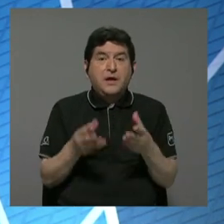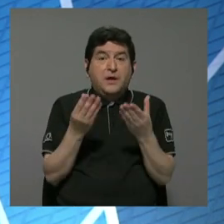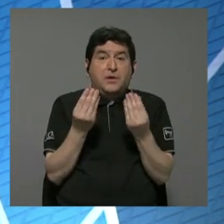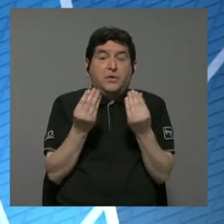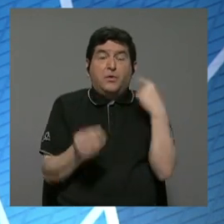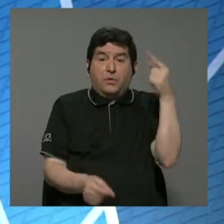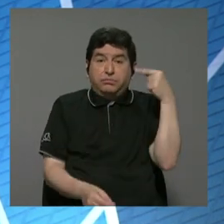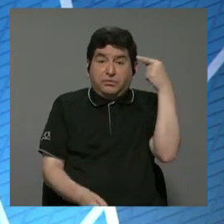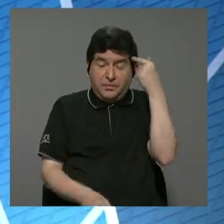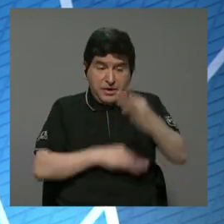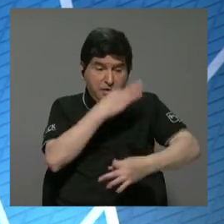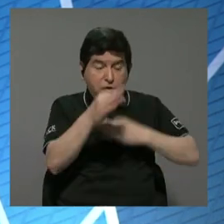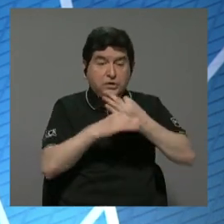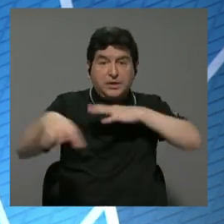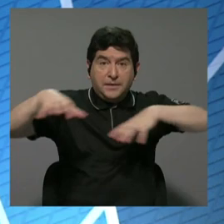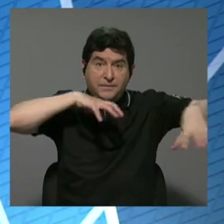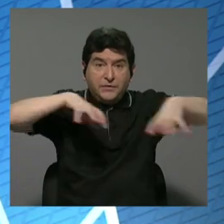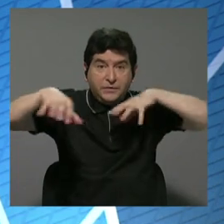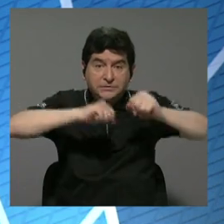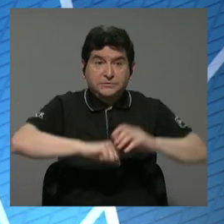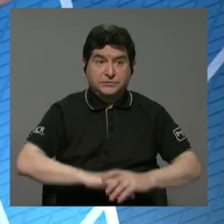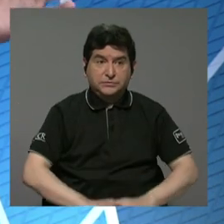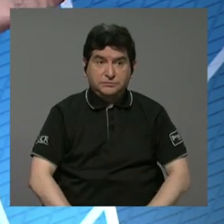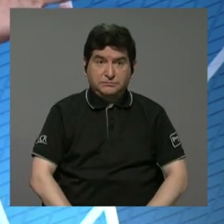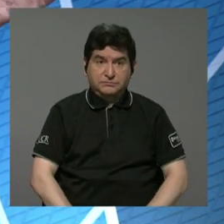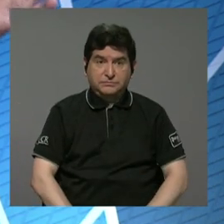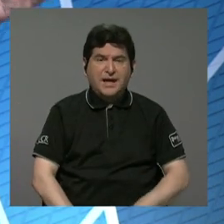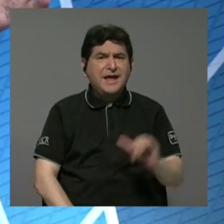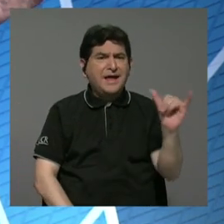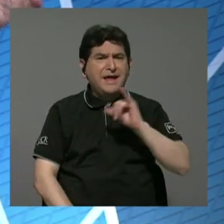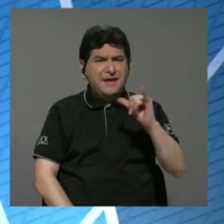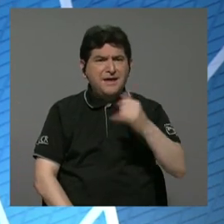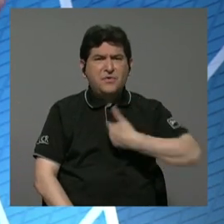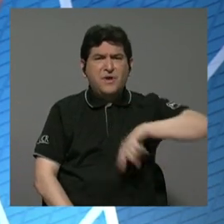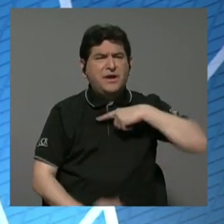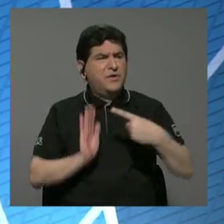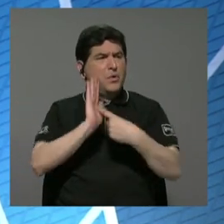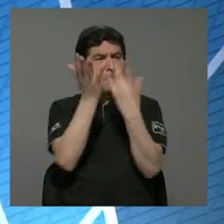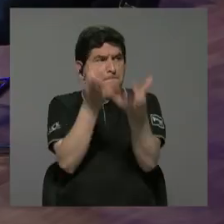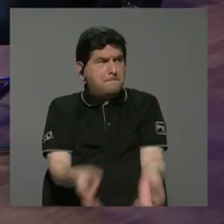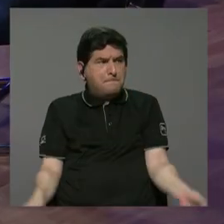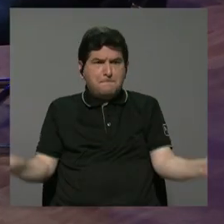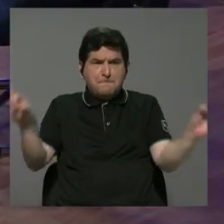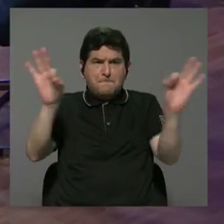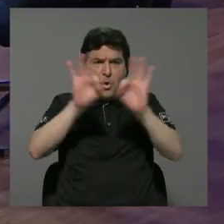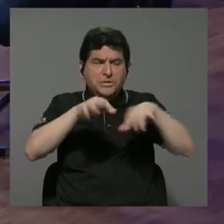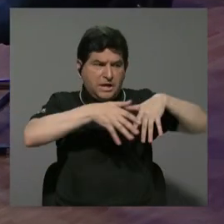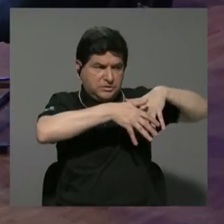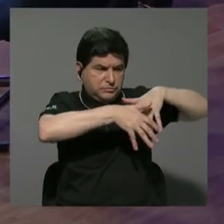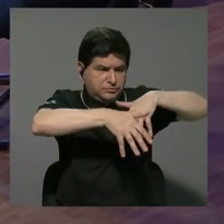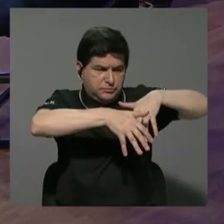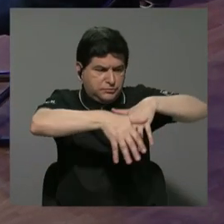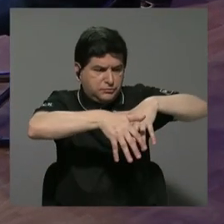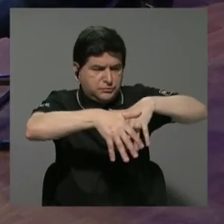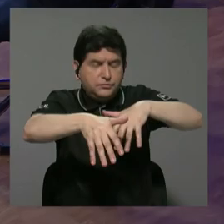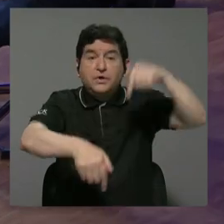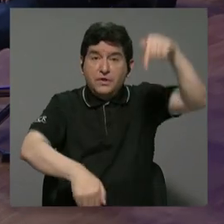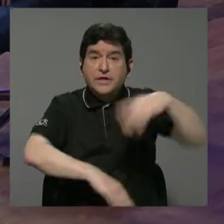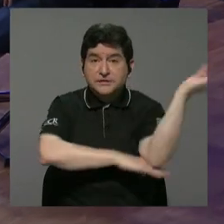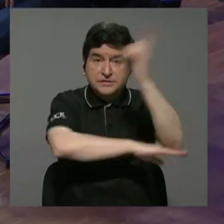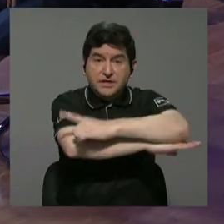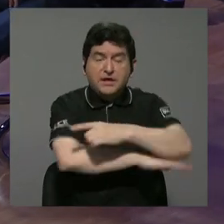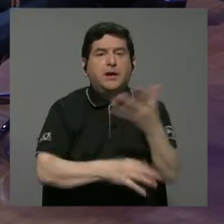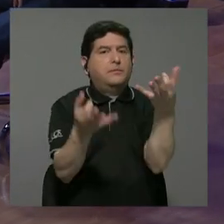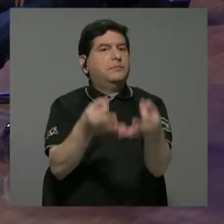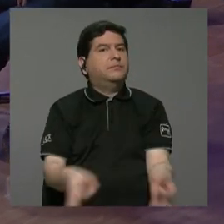para el gobierno ese tipo de movilizaciones, uh-huh, ¿verdad? Uh-huh. Entonces también eso nos habla de la importancia de una marcha como la de hoy. Sí, eso yo creo